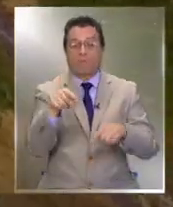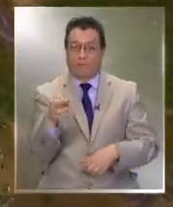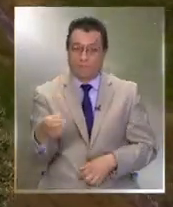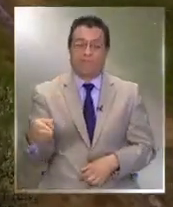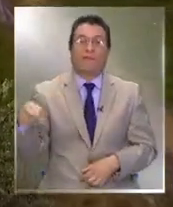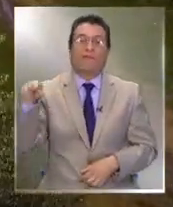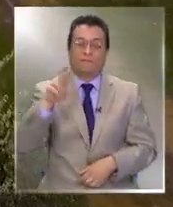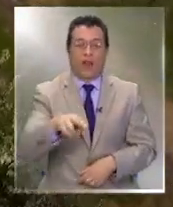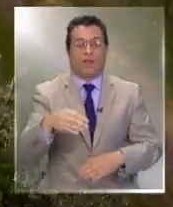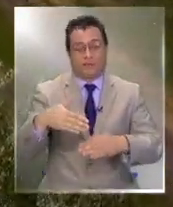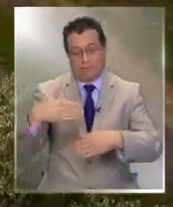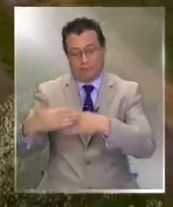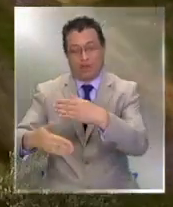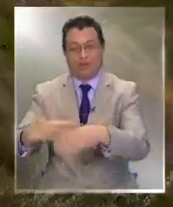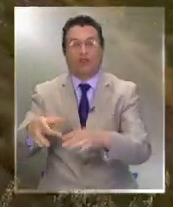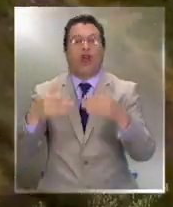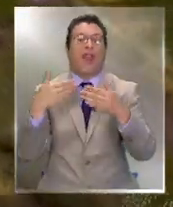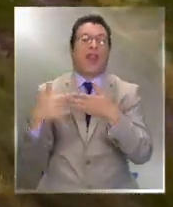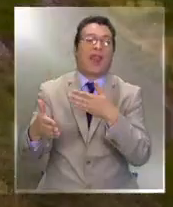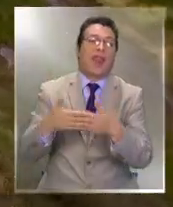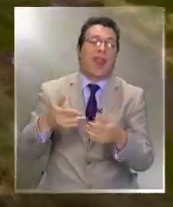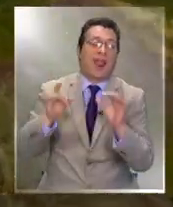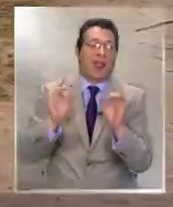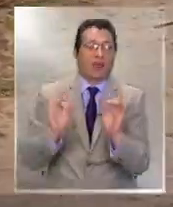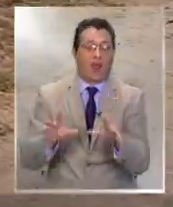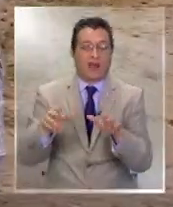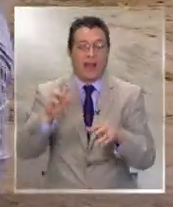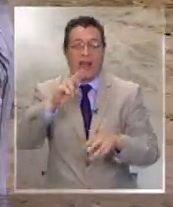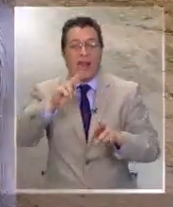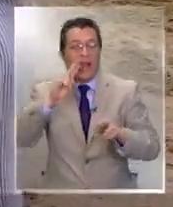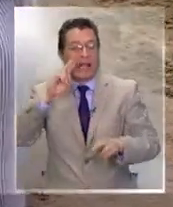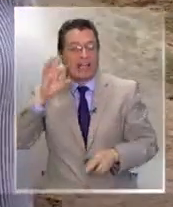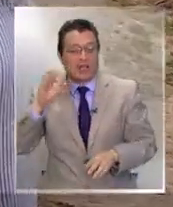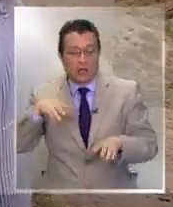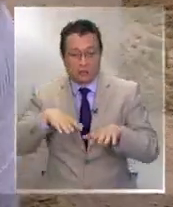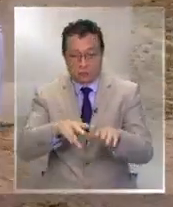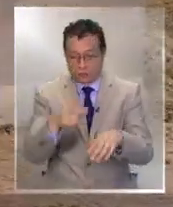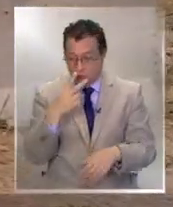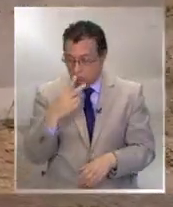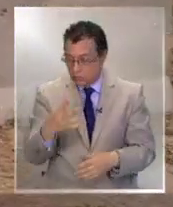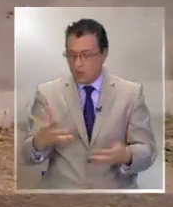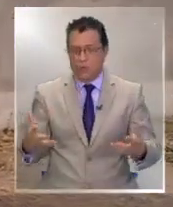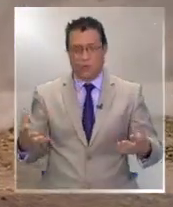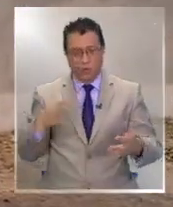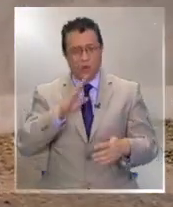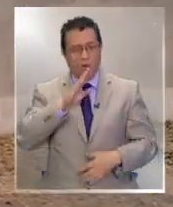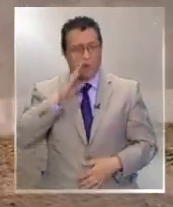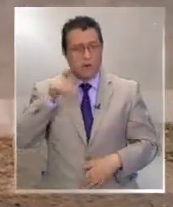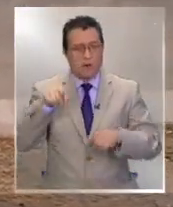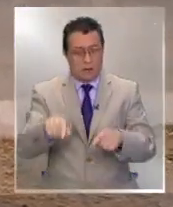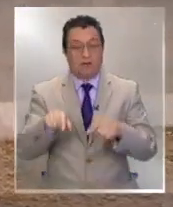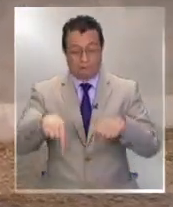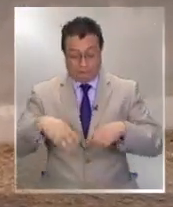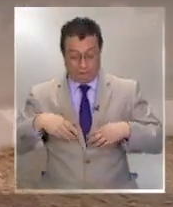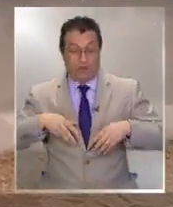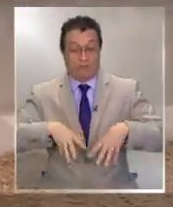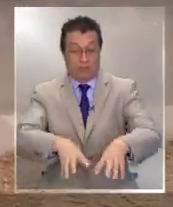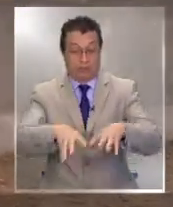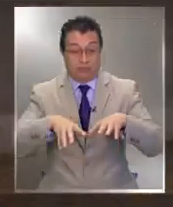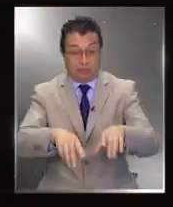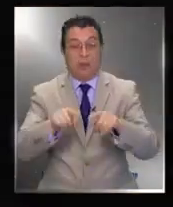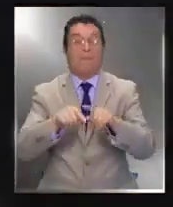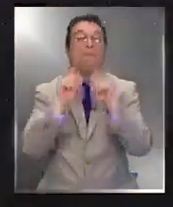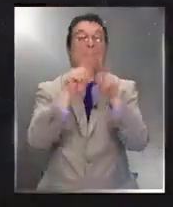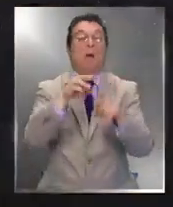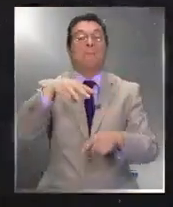proceso natural recuperando el río. Se ve increíble, esto se ve súper limpio todo. Este es nuestro canal de descarga, va directo al río